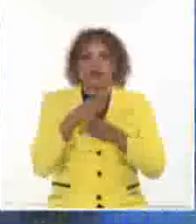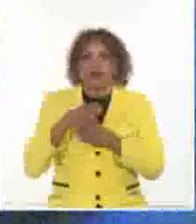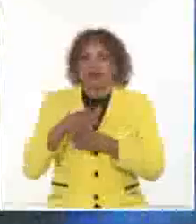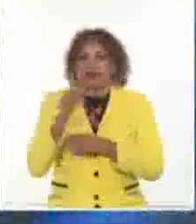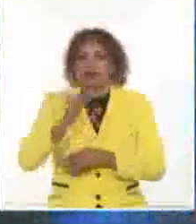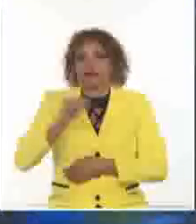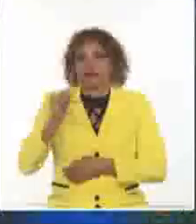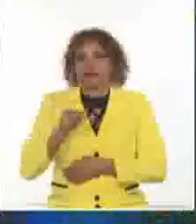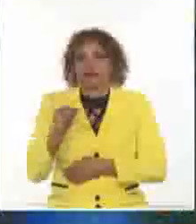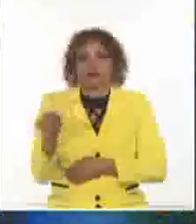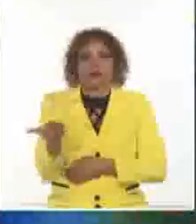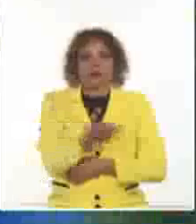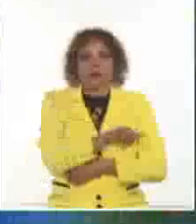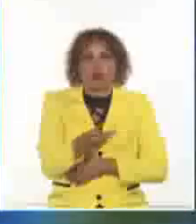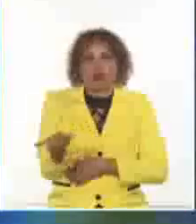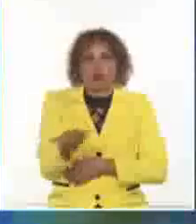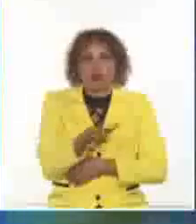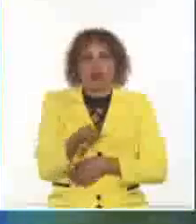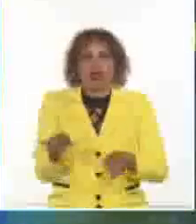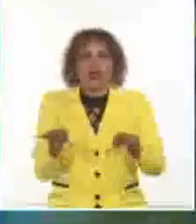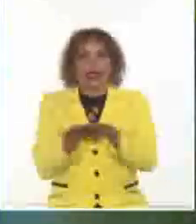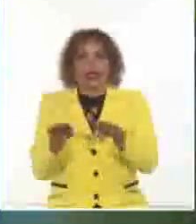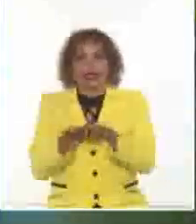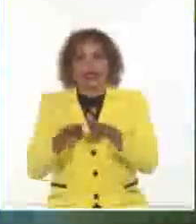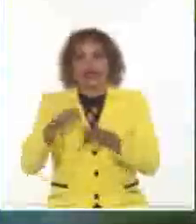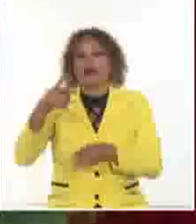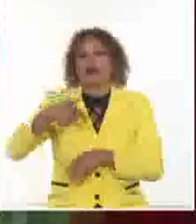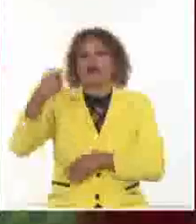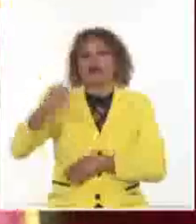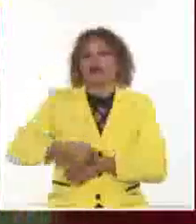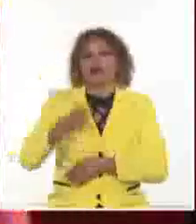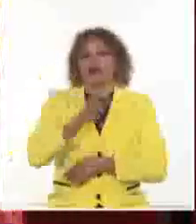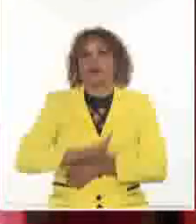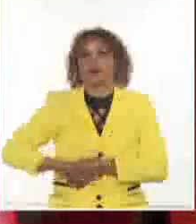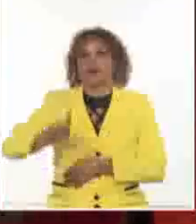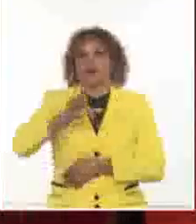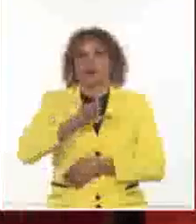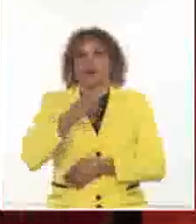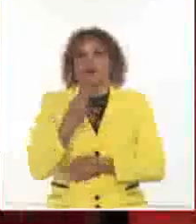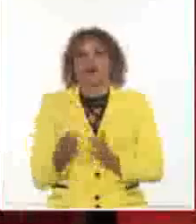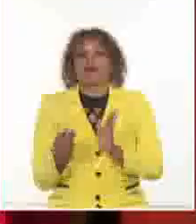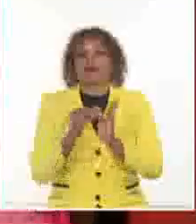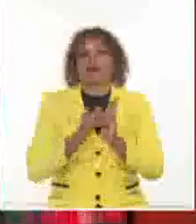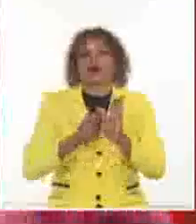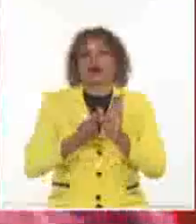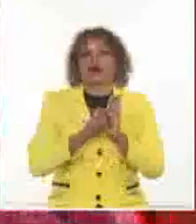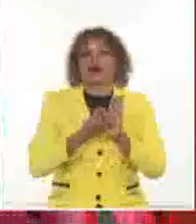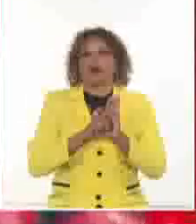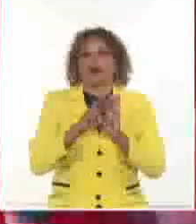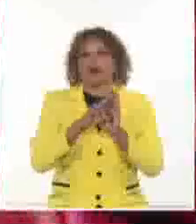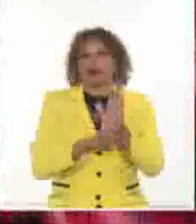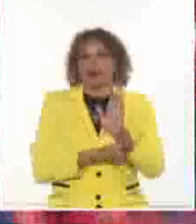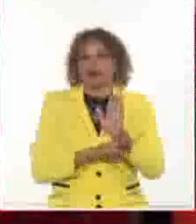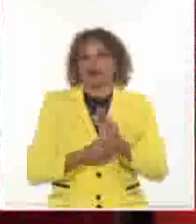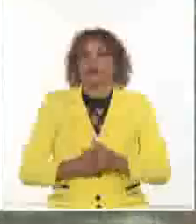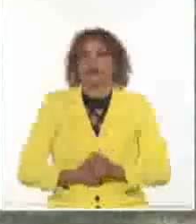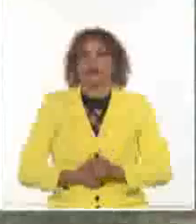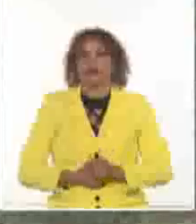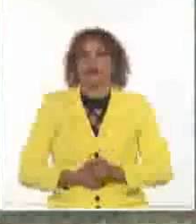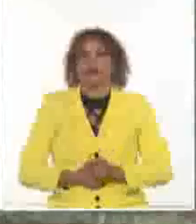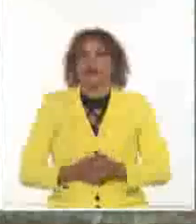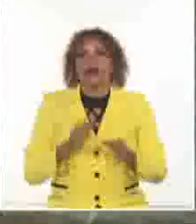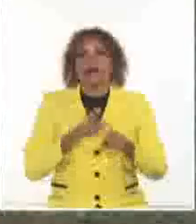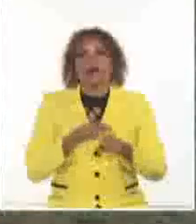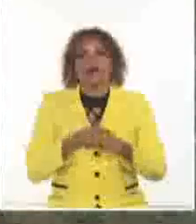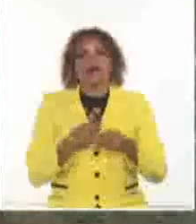como ejercicio de equidad y justicia social refrendado en la Constitución de la República. Un momento singular fue la